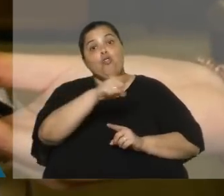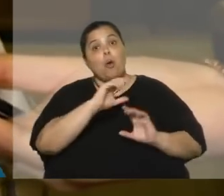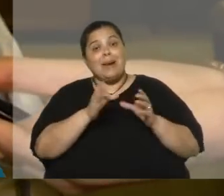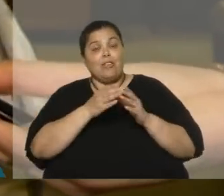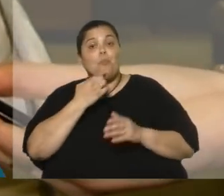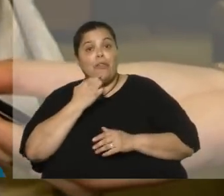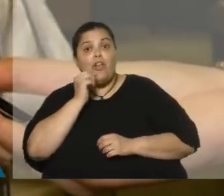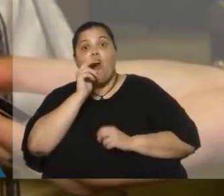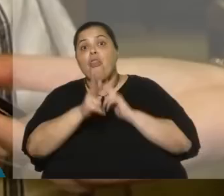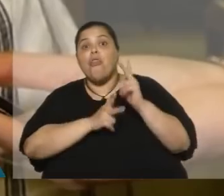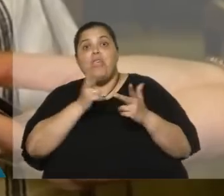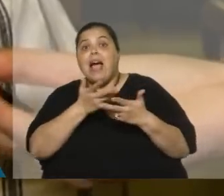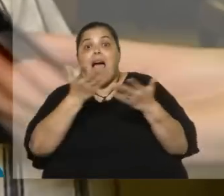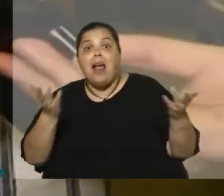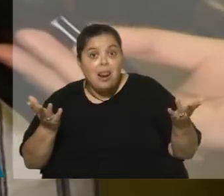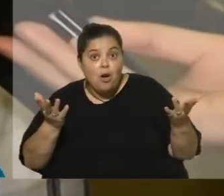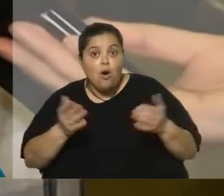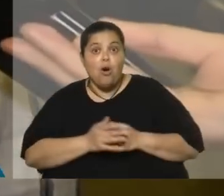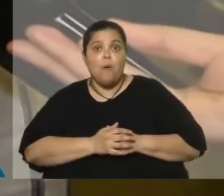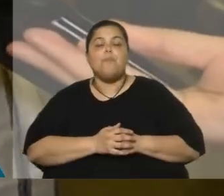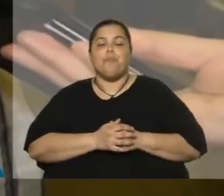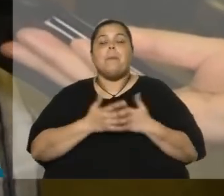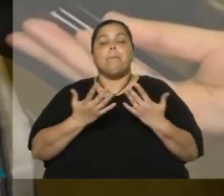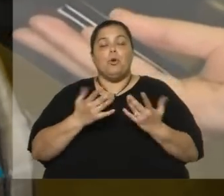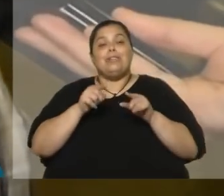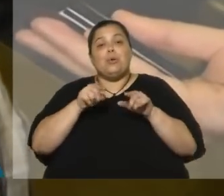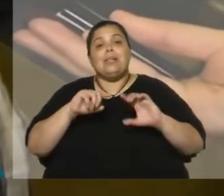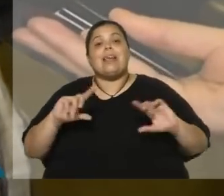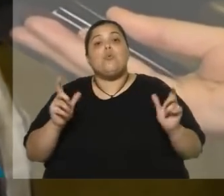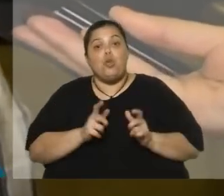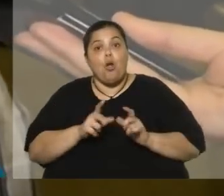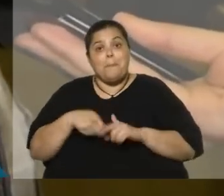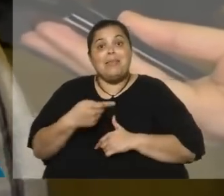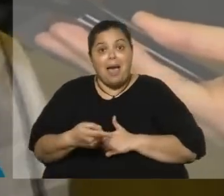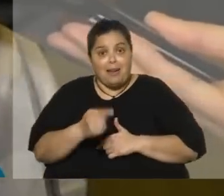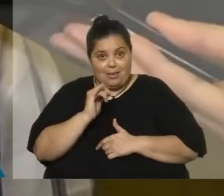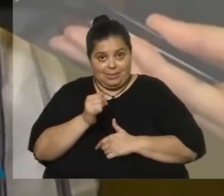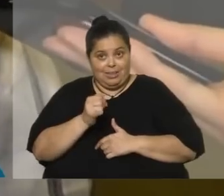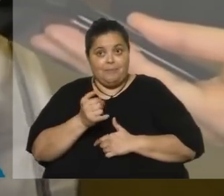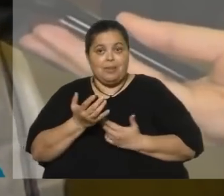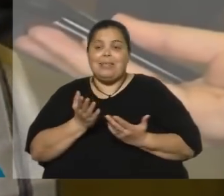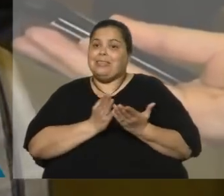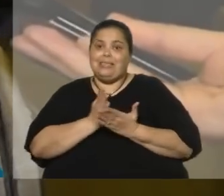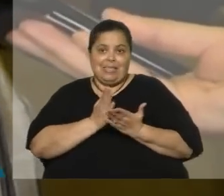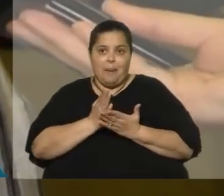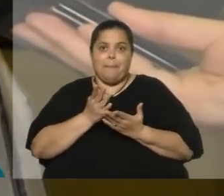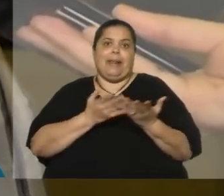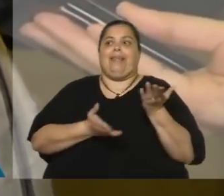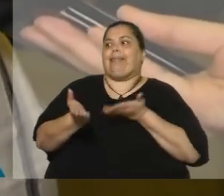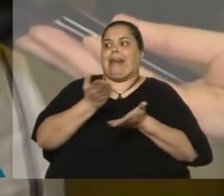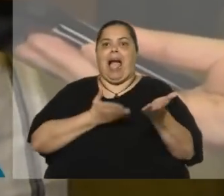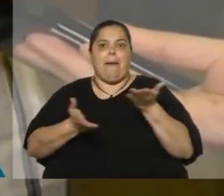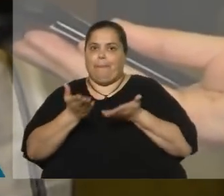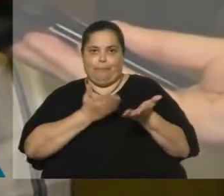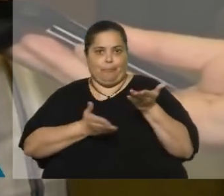esa sesión de fueros? Bueno, por eso es la reunión interpartidaria de mañana. Sí, en la previa siempre se intercambia